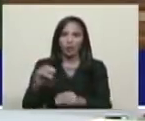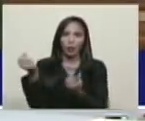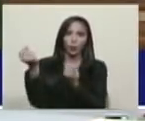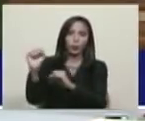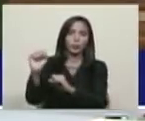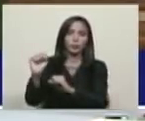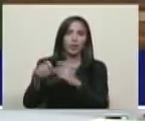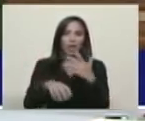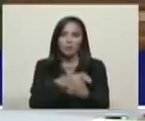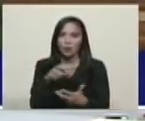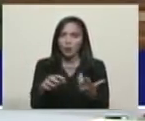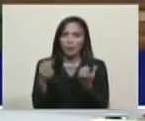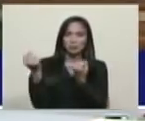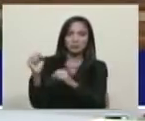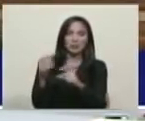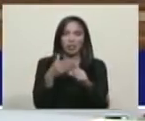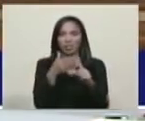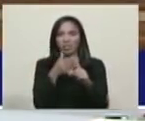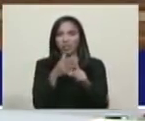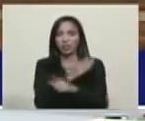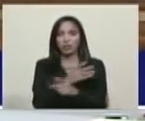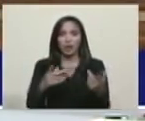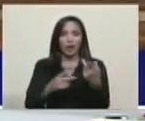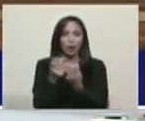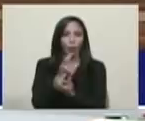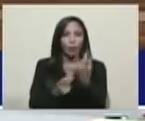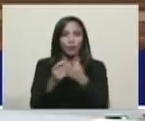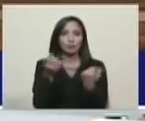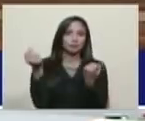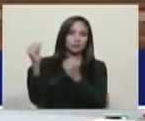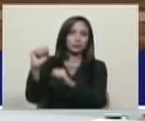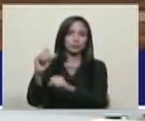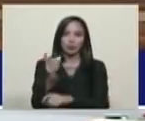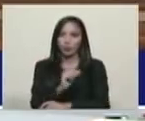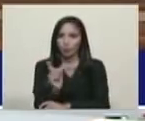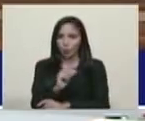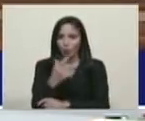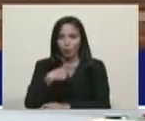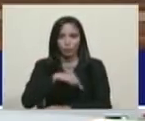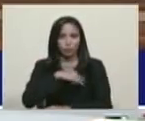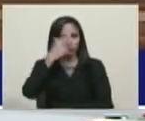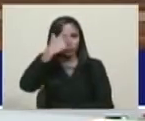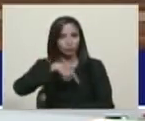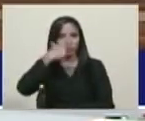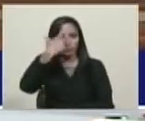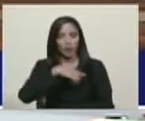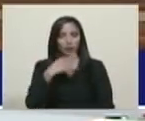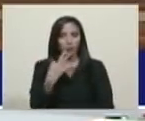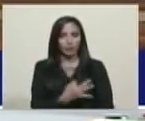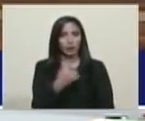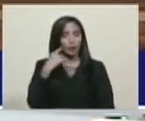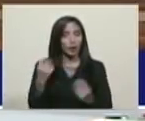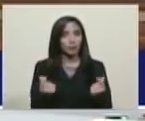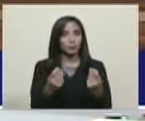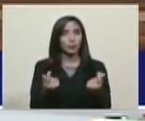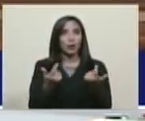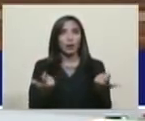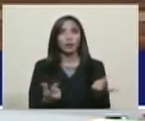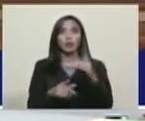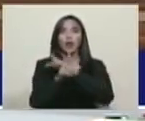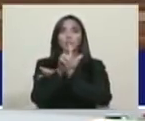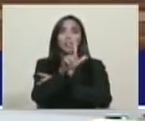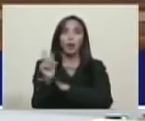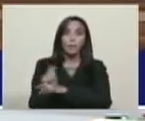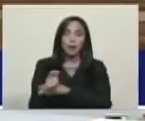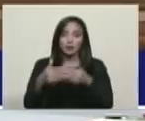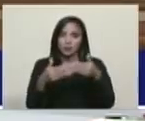guerra económica, de perturbación de la vida económica, por allí a lo loco. No, no, no, no, no, no. Estamos en los 90 días,